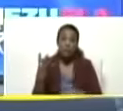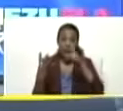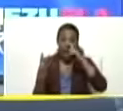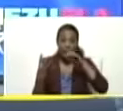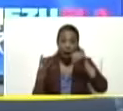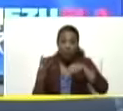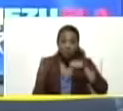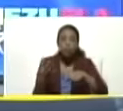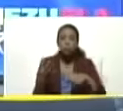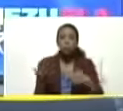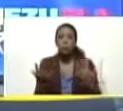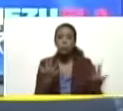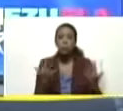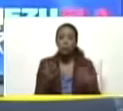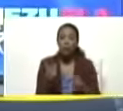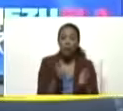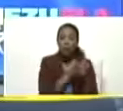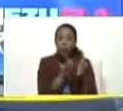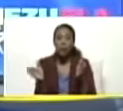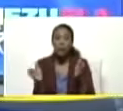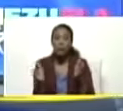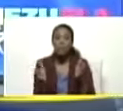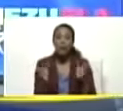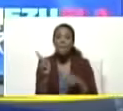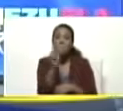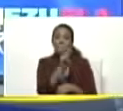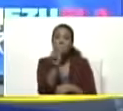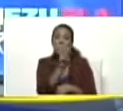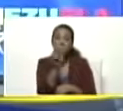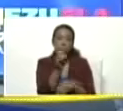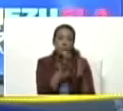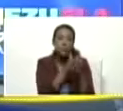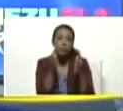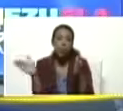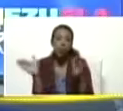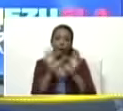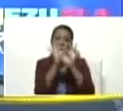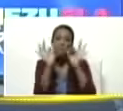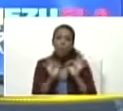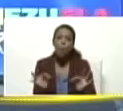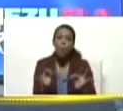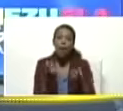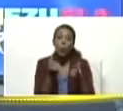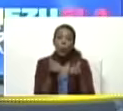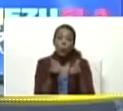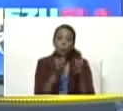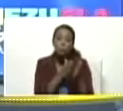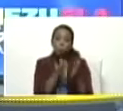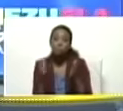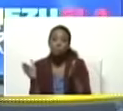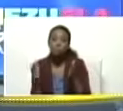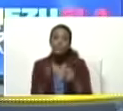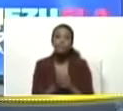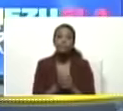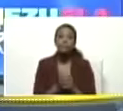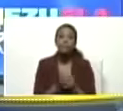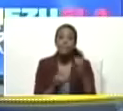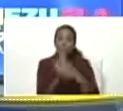en todo lo que son los mecanismos de la economía.